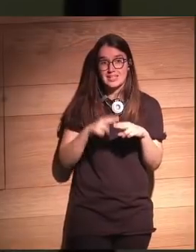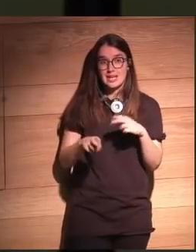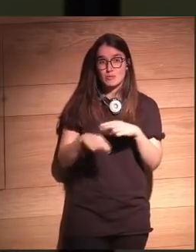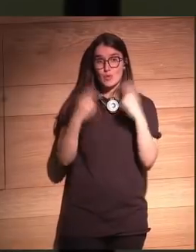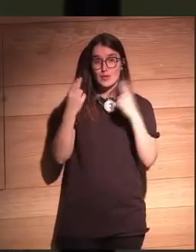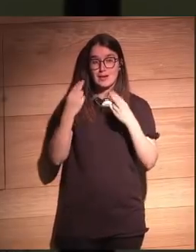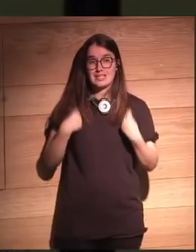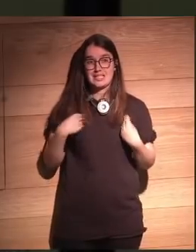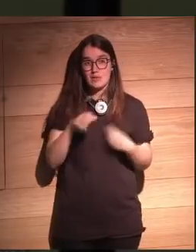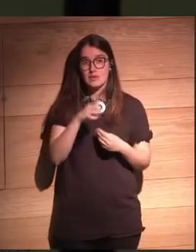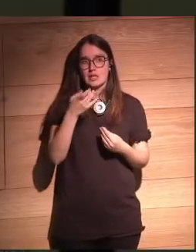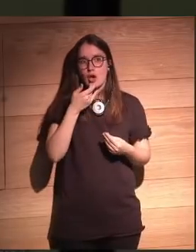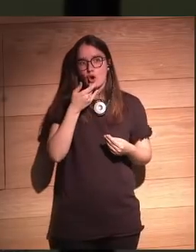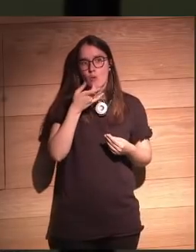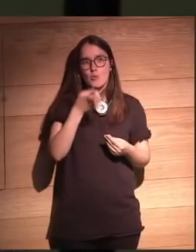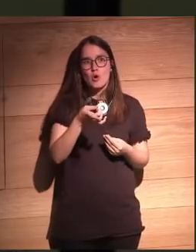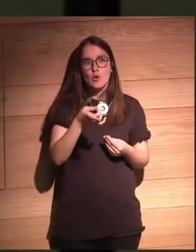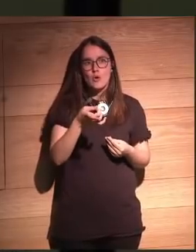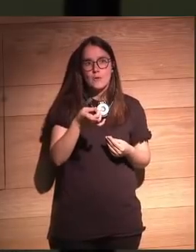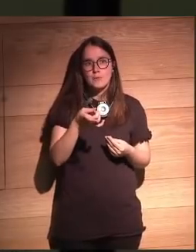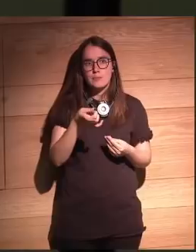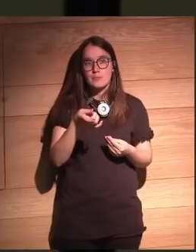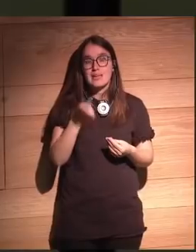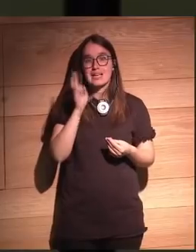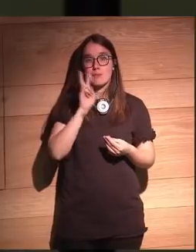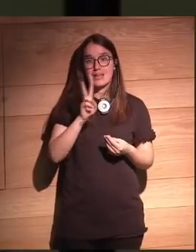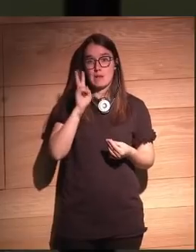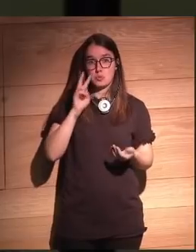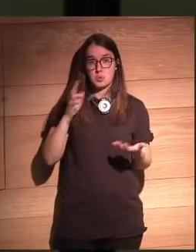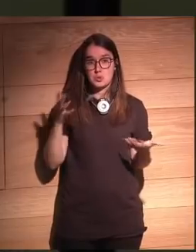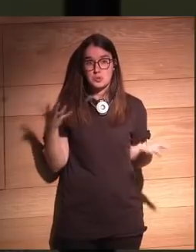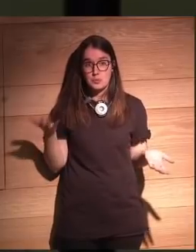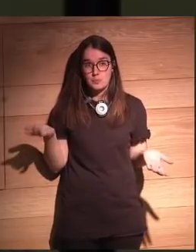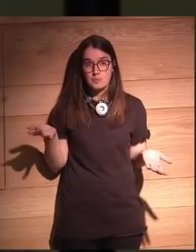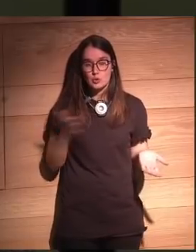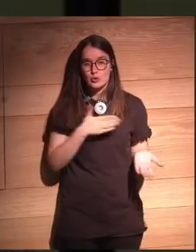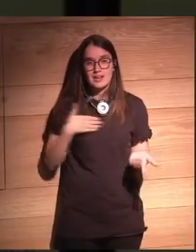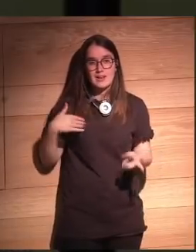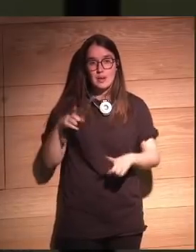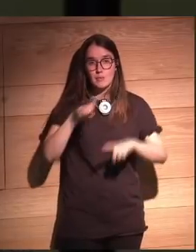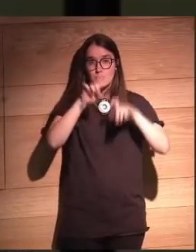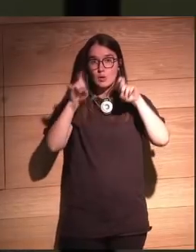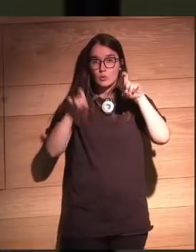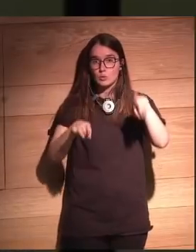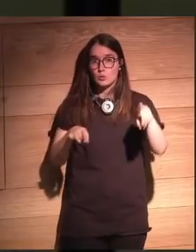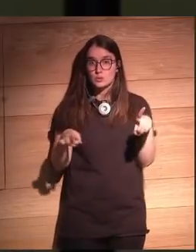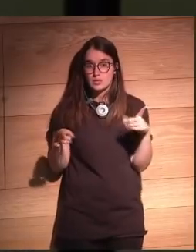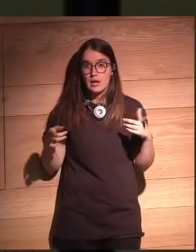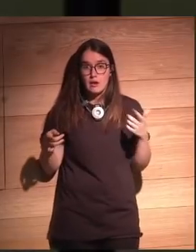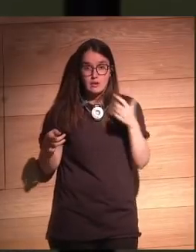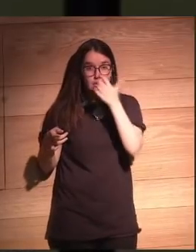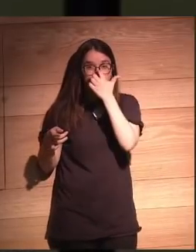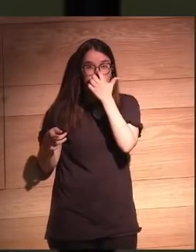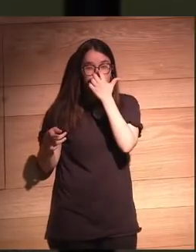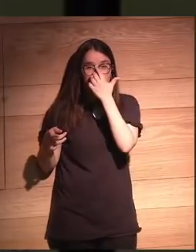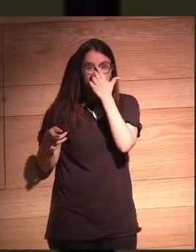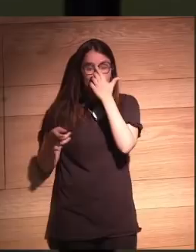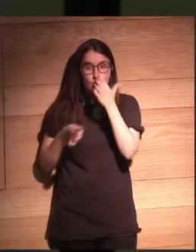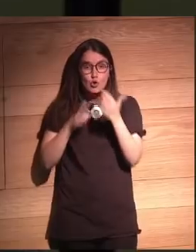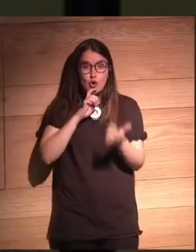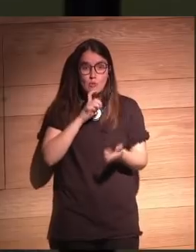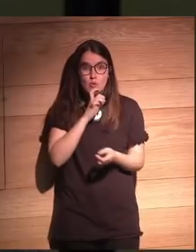públicas de vivienda no es como el lugar, ¿no? al que miramos. Entonces, os quería preguntar, ¿no? ¿Cómo, por un lado, cómo